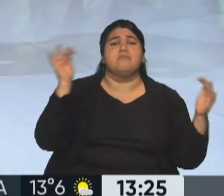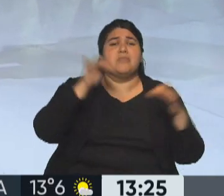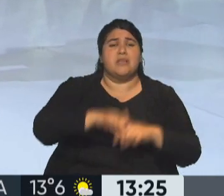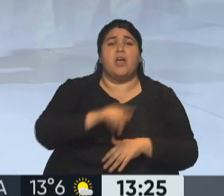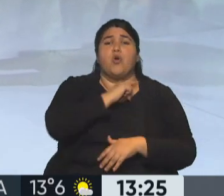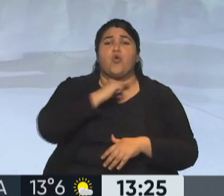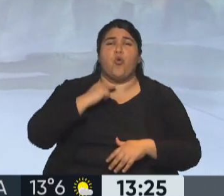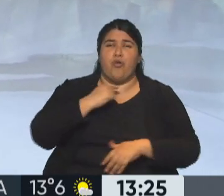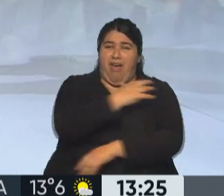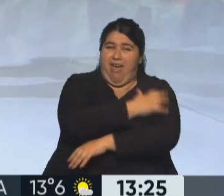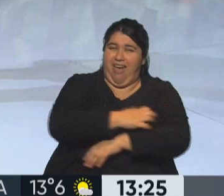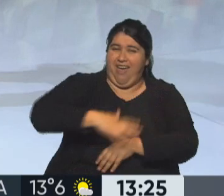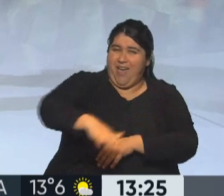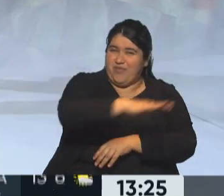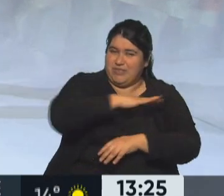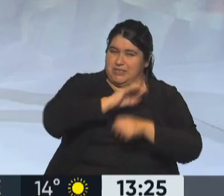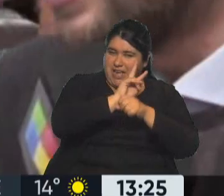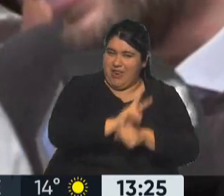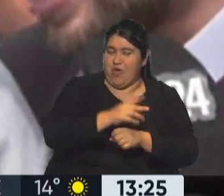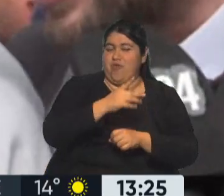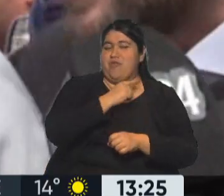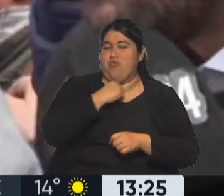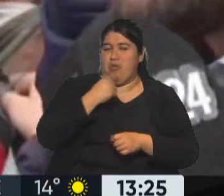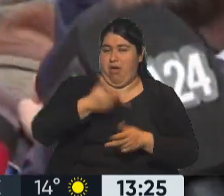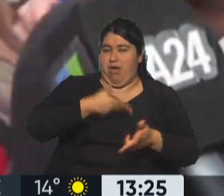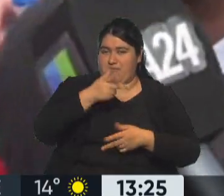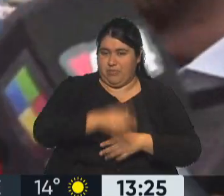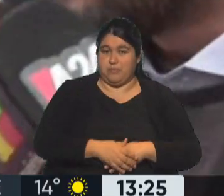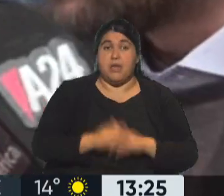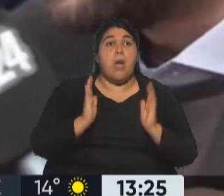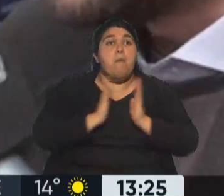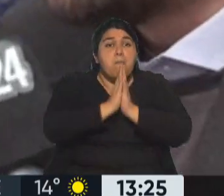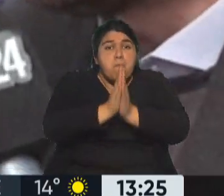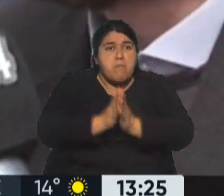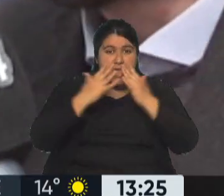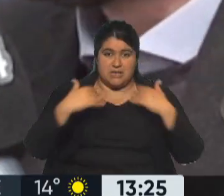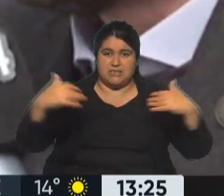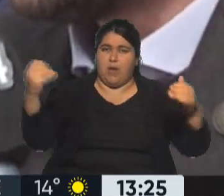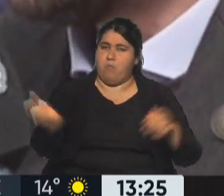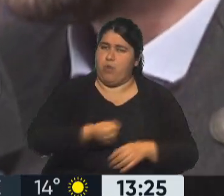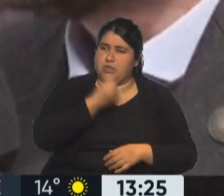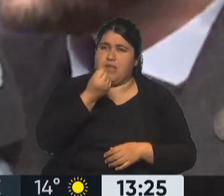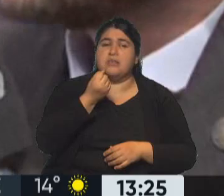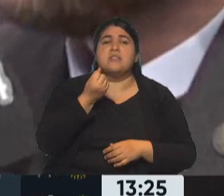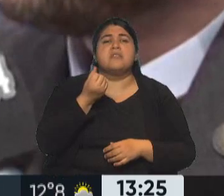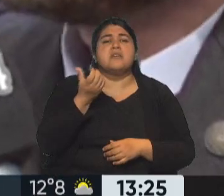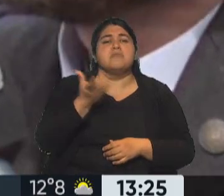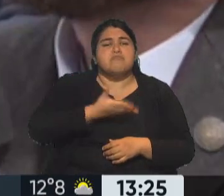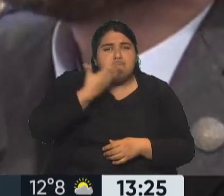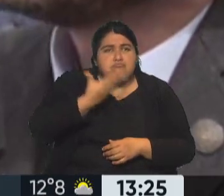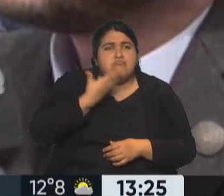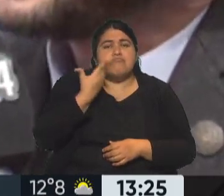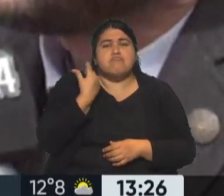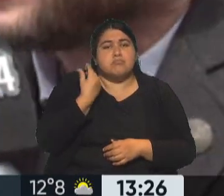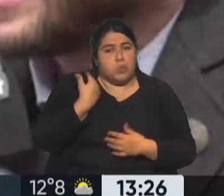denominados curas villeros. El padre Pepe decía esto. Esta misa, bueno, es muy importante para ustedes, hemos visto, pero qué declaraciones fuertes